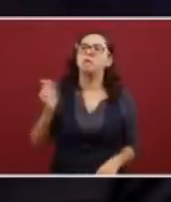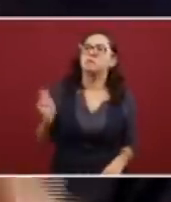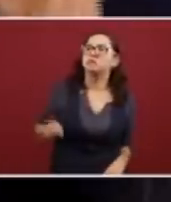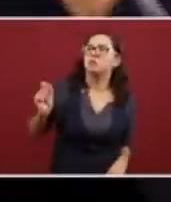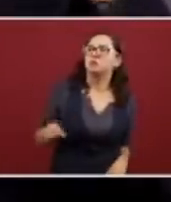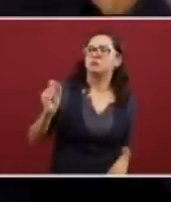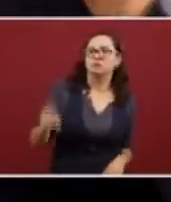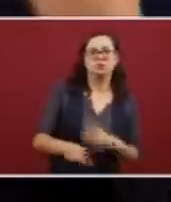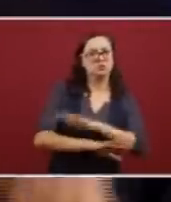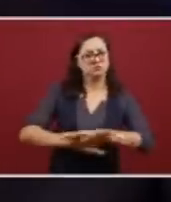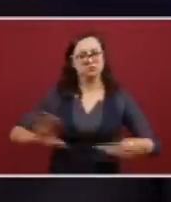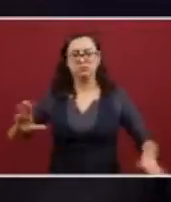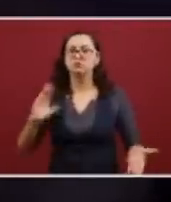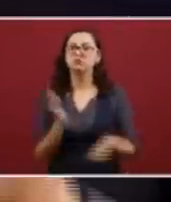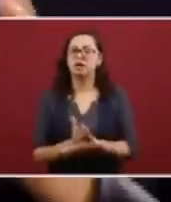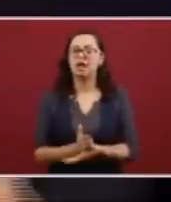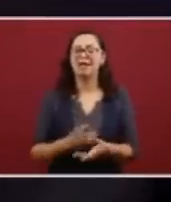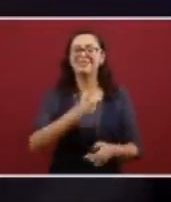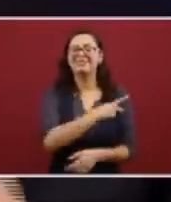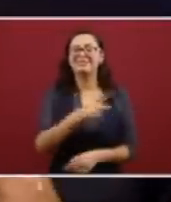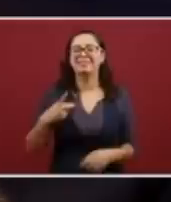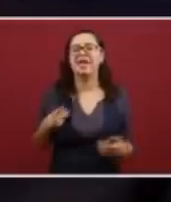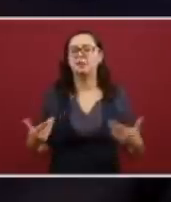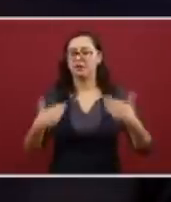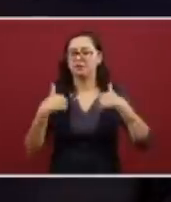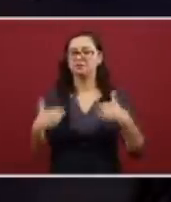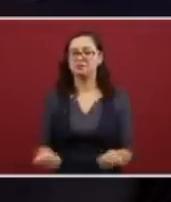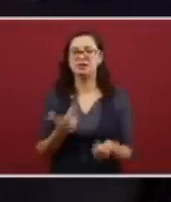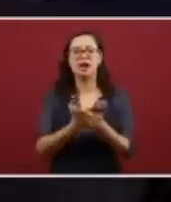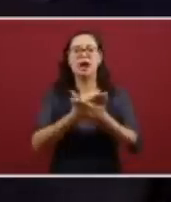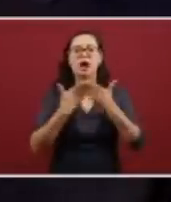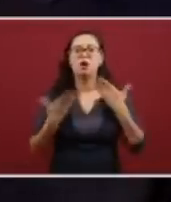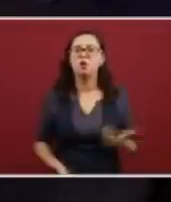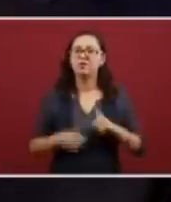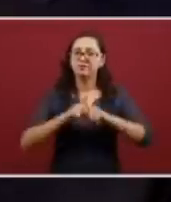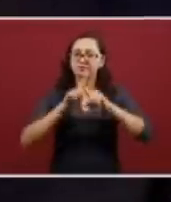entonces que vayan entendiendo esto ya cambio